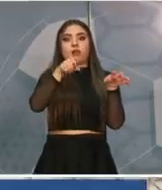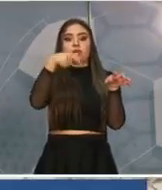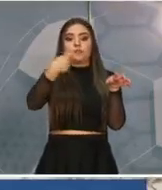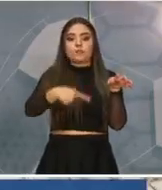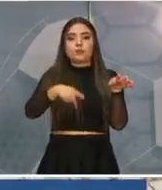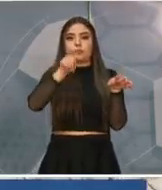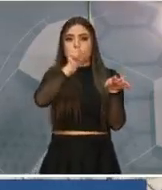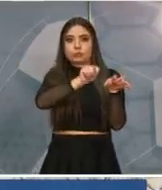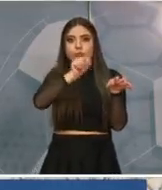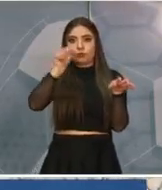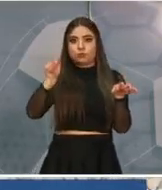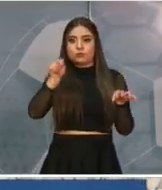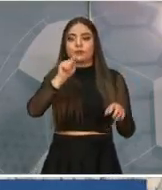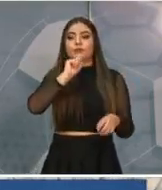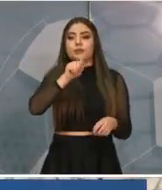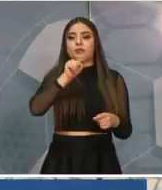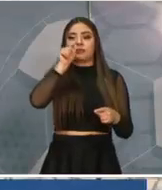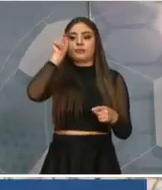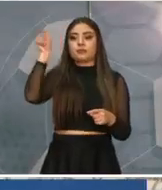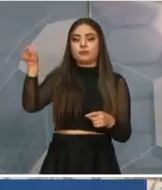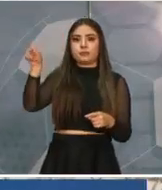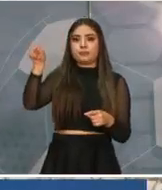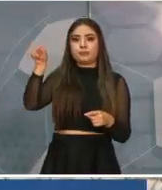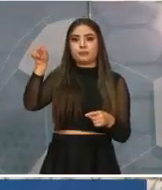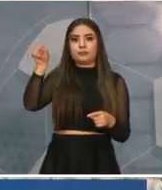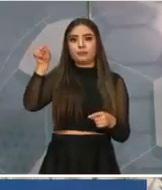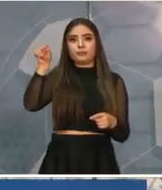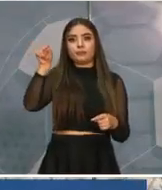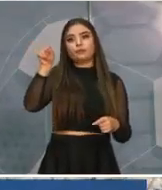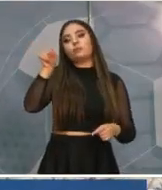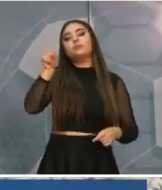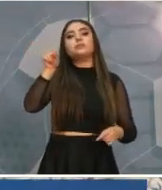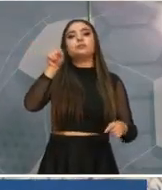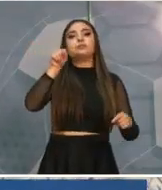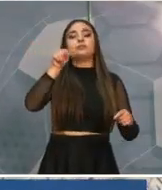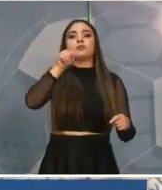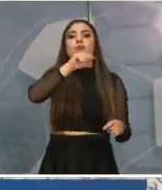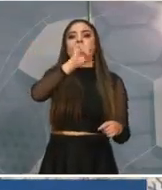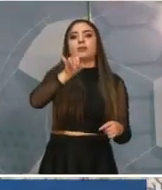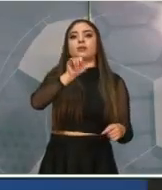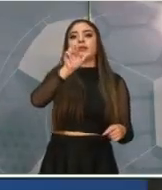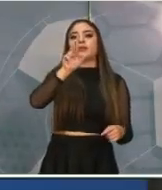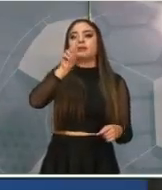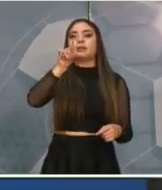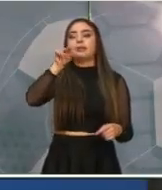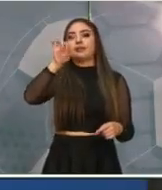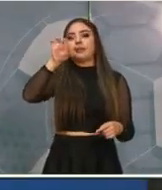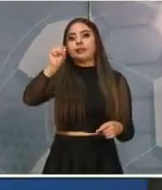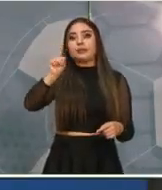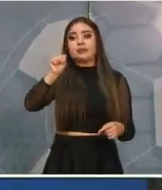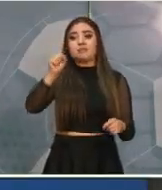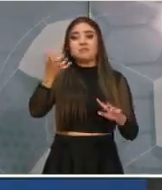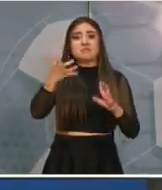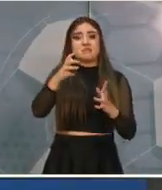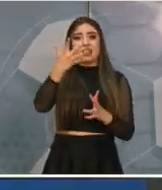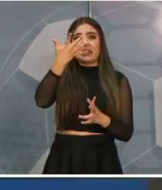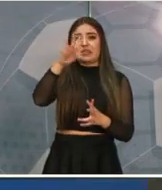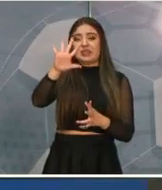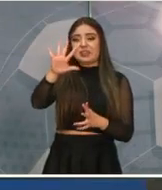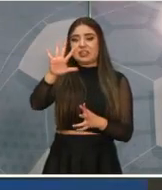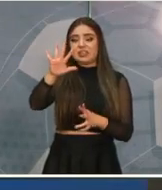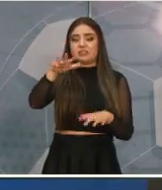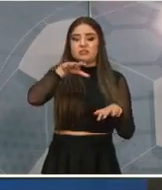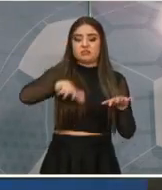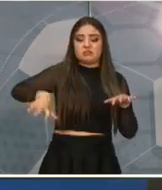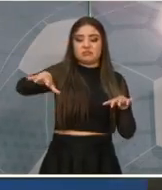instalaciones eléctricas del cárcamo de la colonia jardines universidad más de 10 colonias registraron baja presión de agua potable